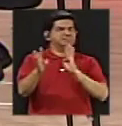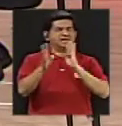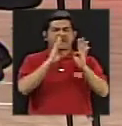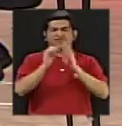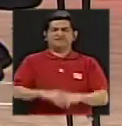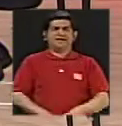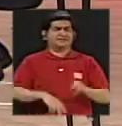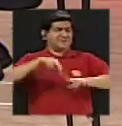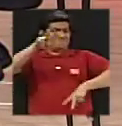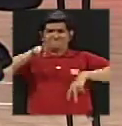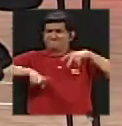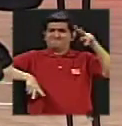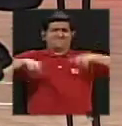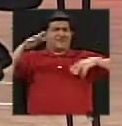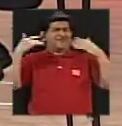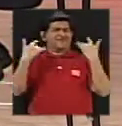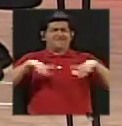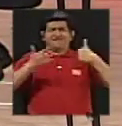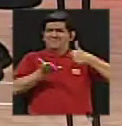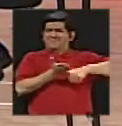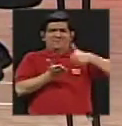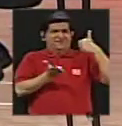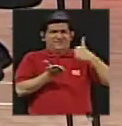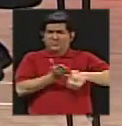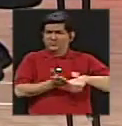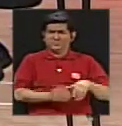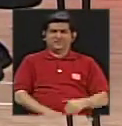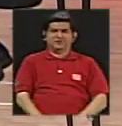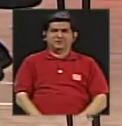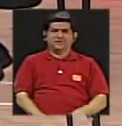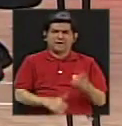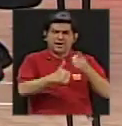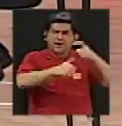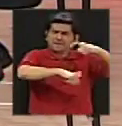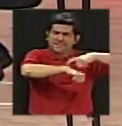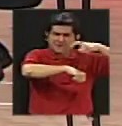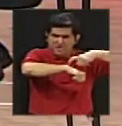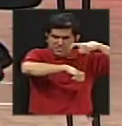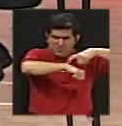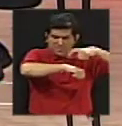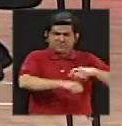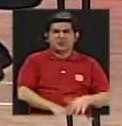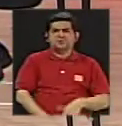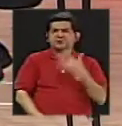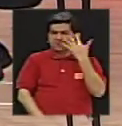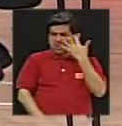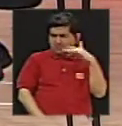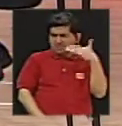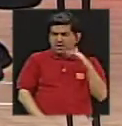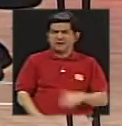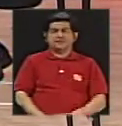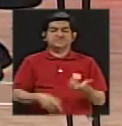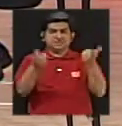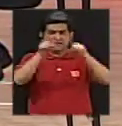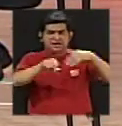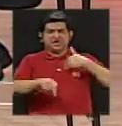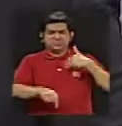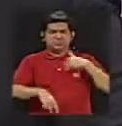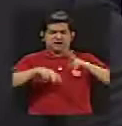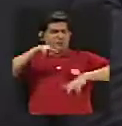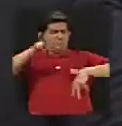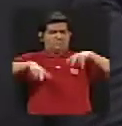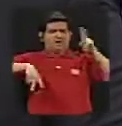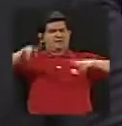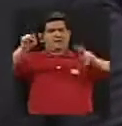tremenda volatilidad del voto, que en la primera ronda parecía, bueno, de hecho hubo una tremenda